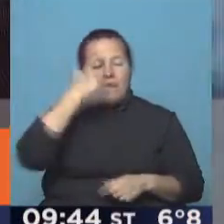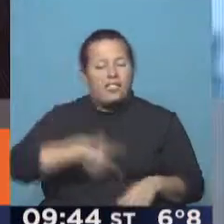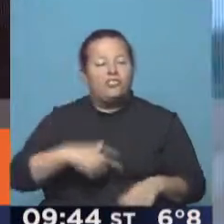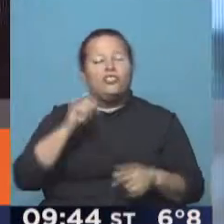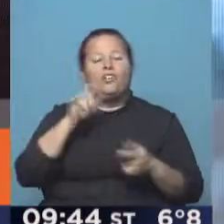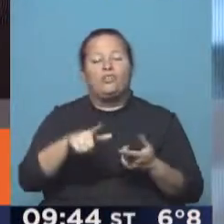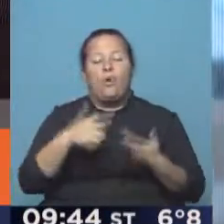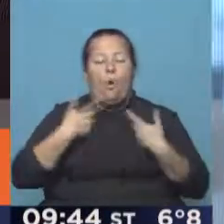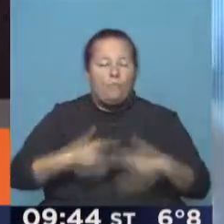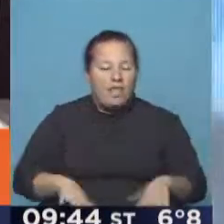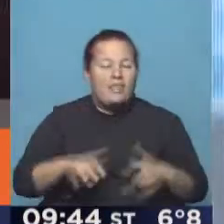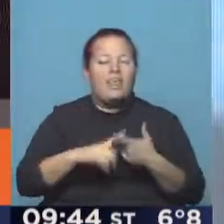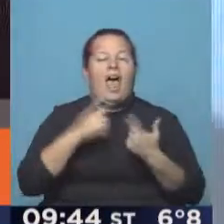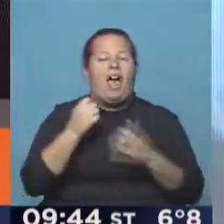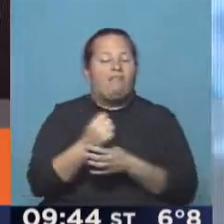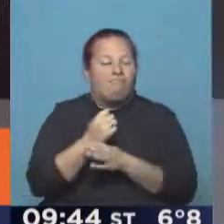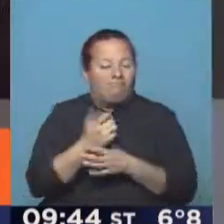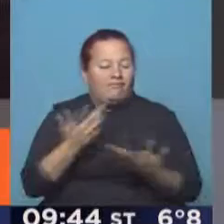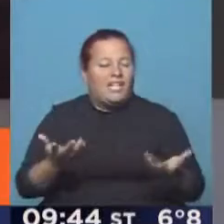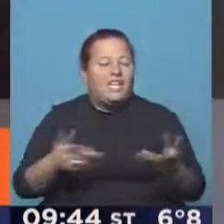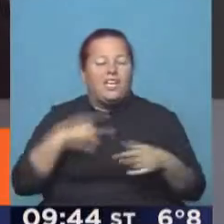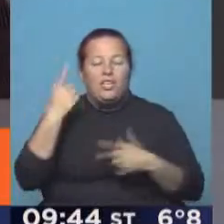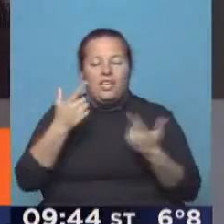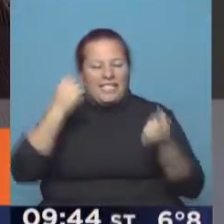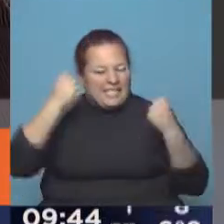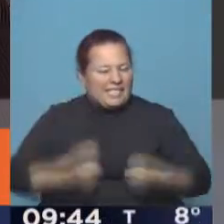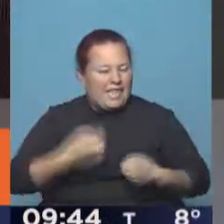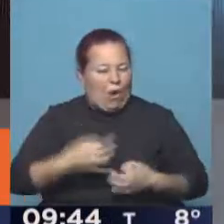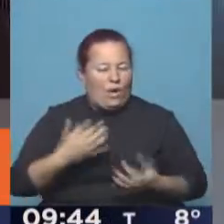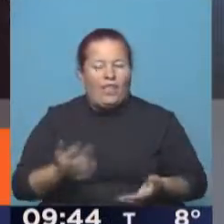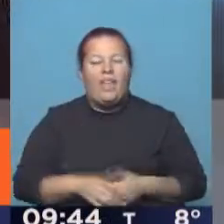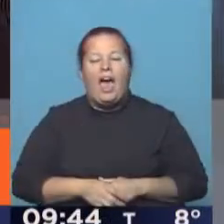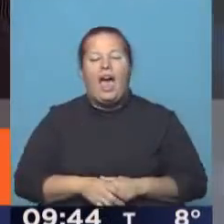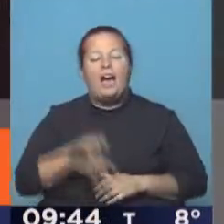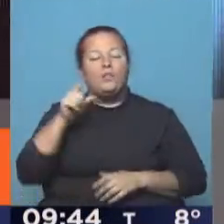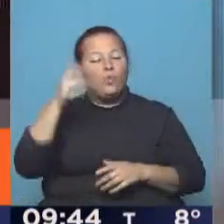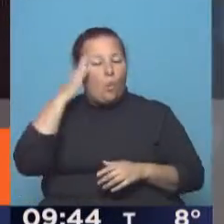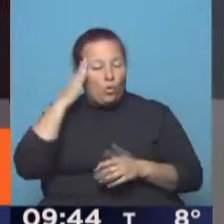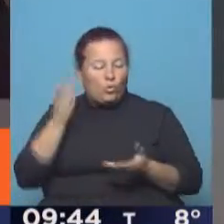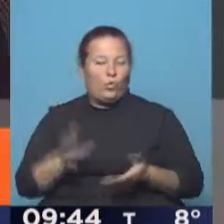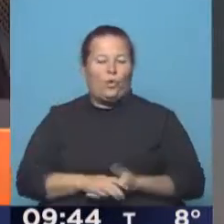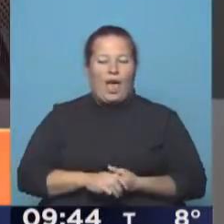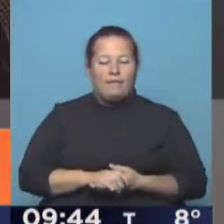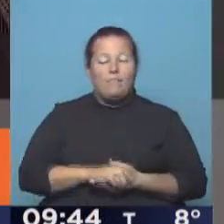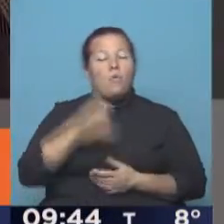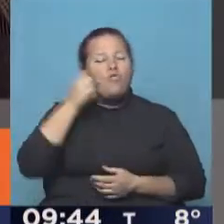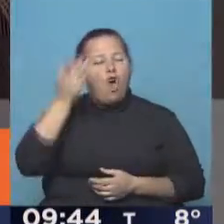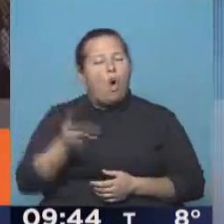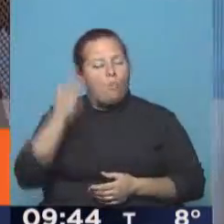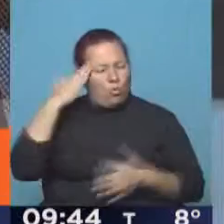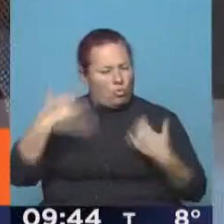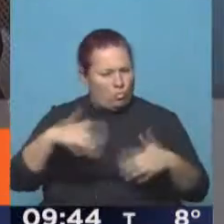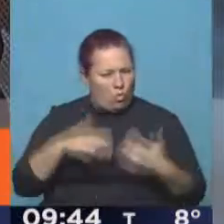su humildad, de su grandeza, de sus convicciones, de su cultura. Era un hombre muy